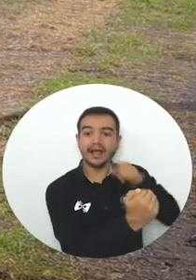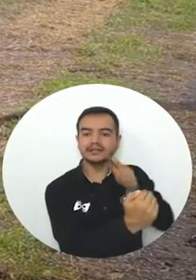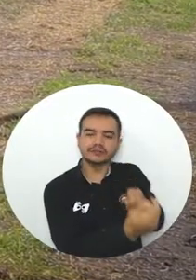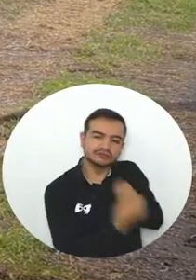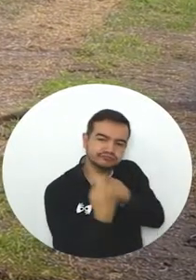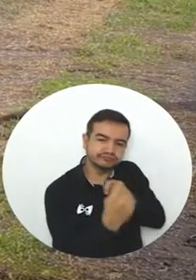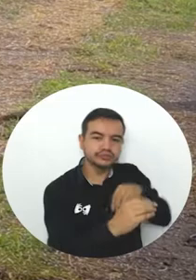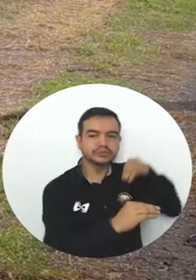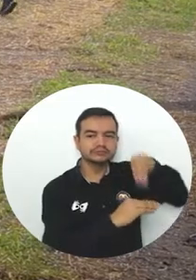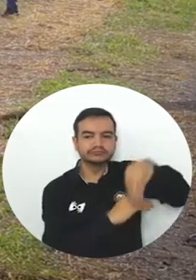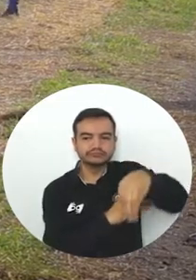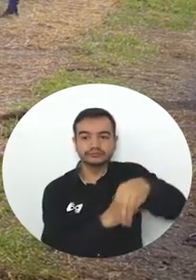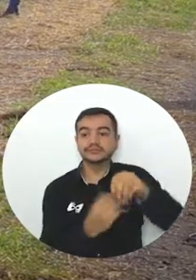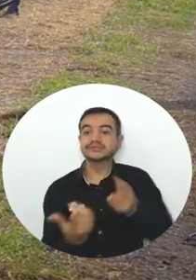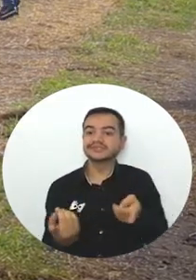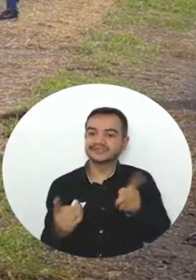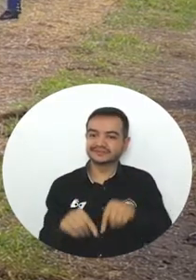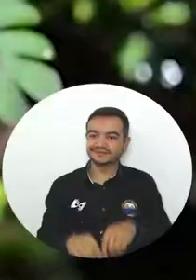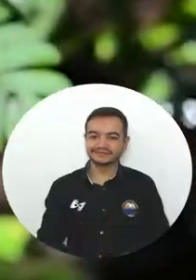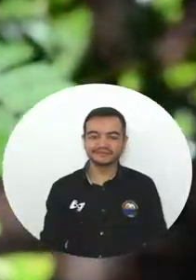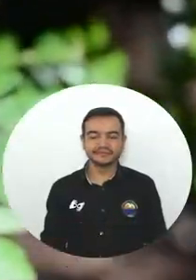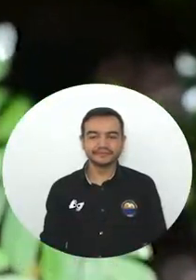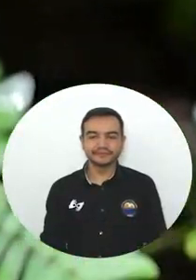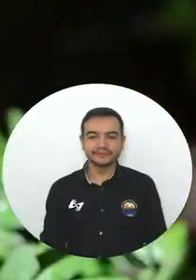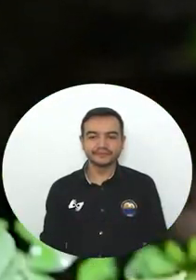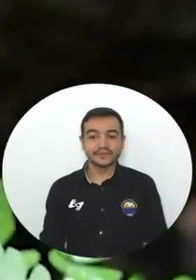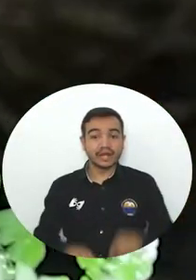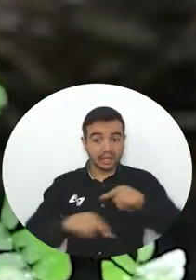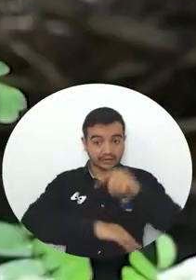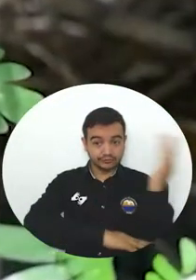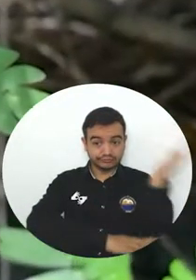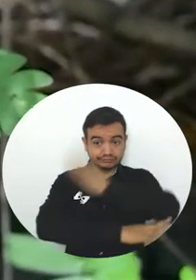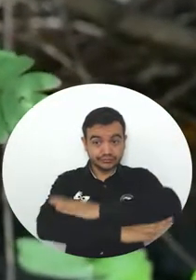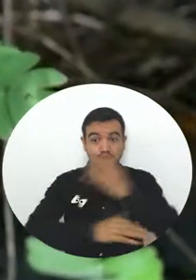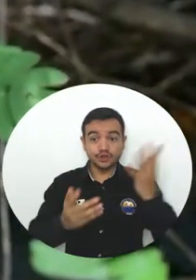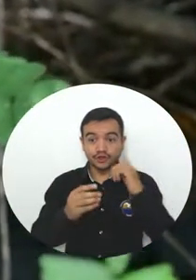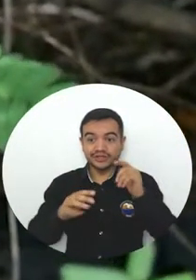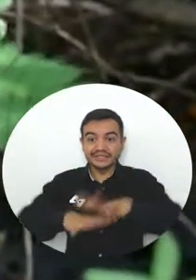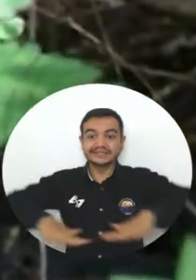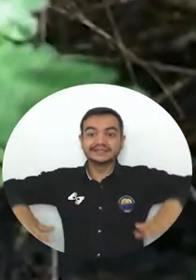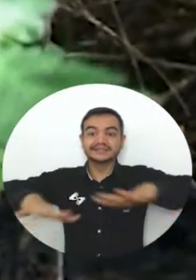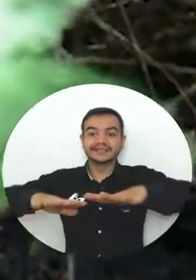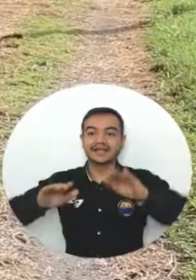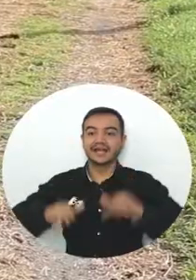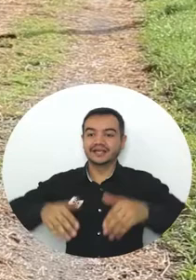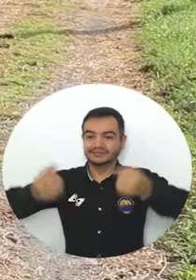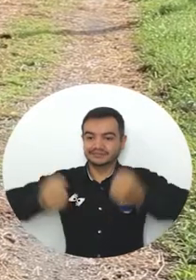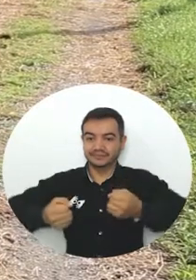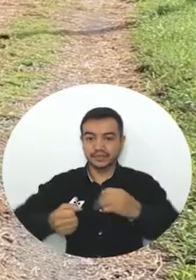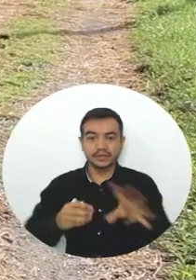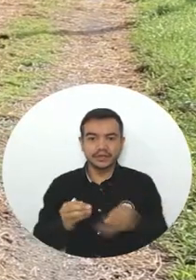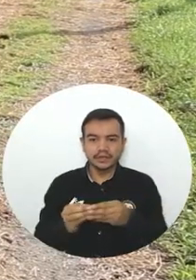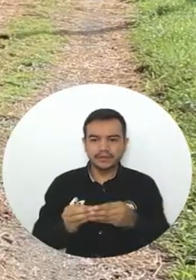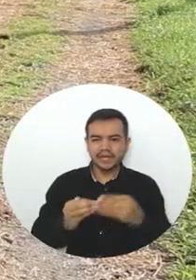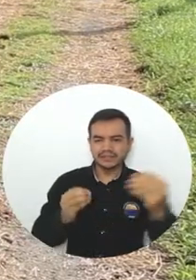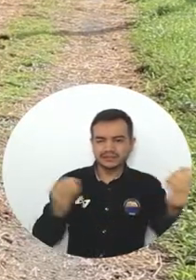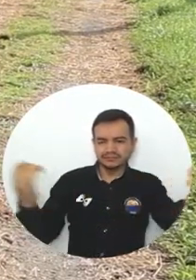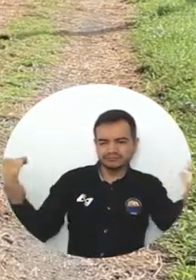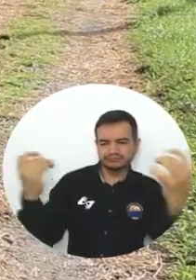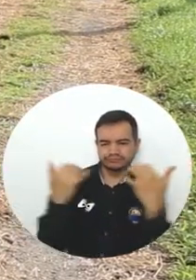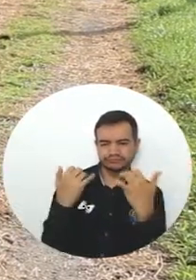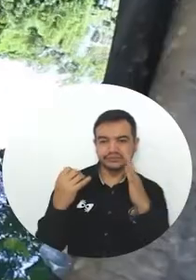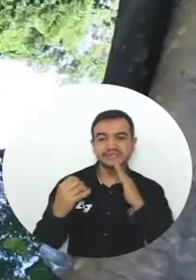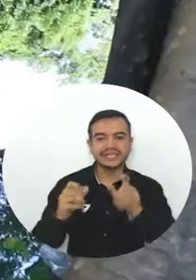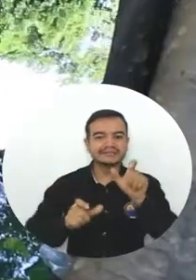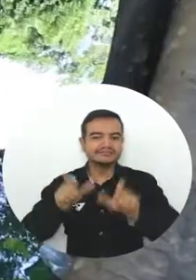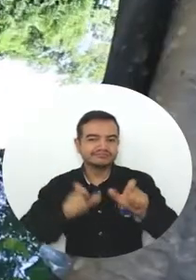granja experimental de la Universidad de Magdalena. En la jornada desarrollada en el campus y con la masiva participación de integrantes de la